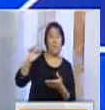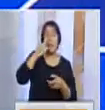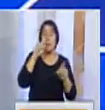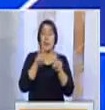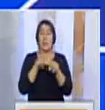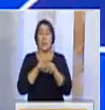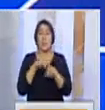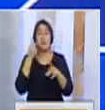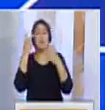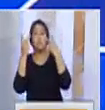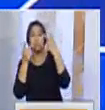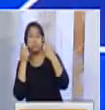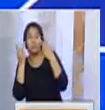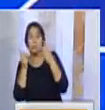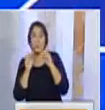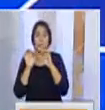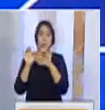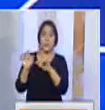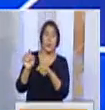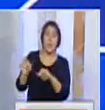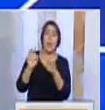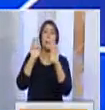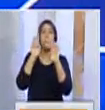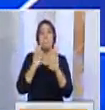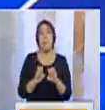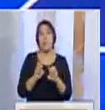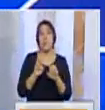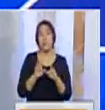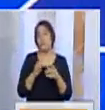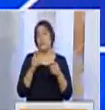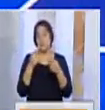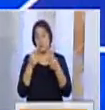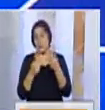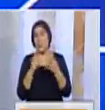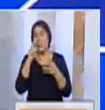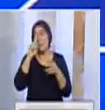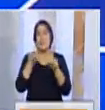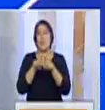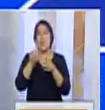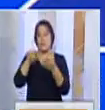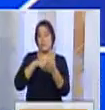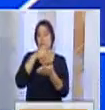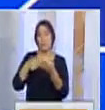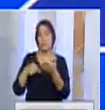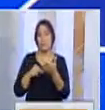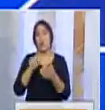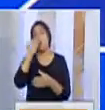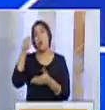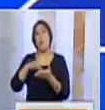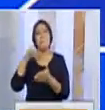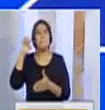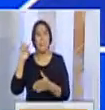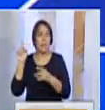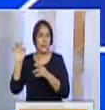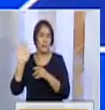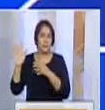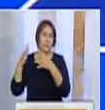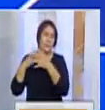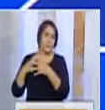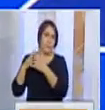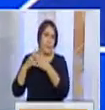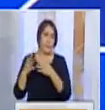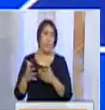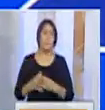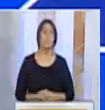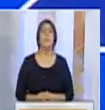de gente de DICEP, de la unidad de voto en el extranjero. Las circunscripciones en las que